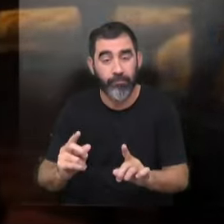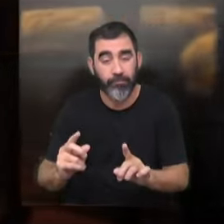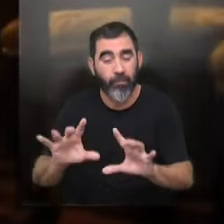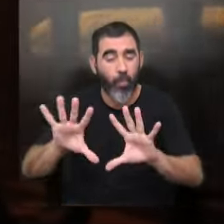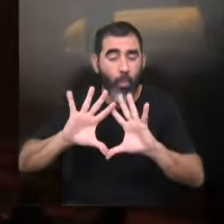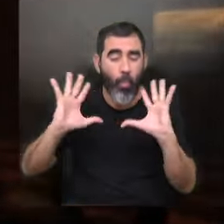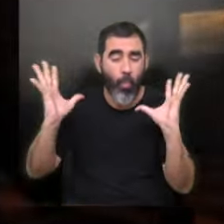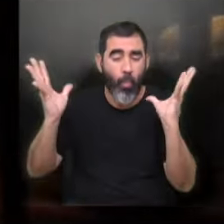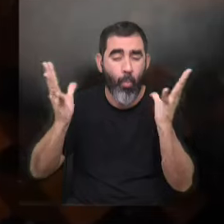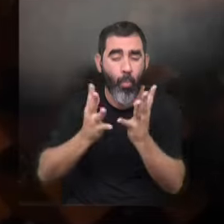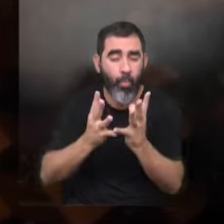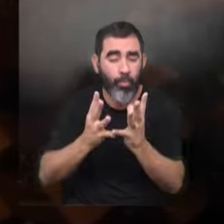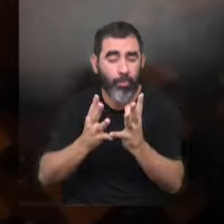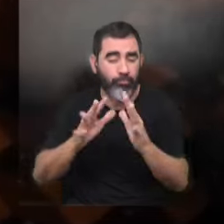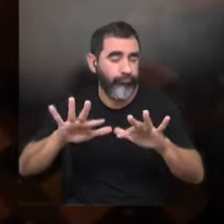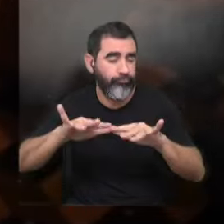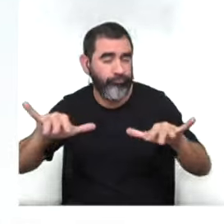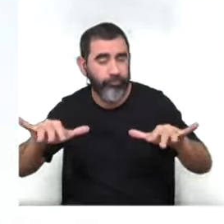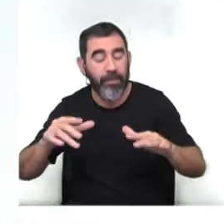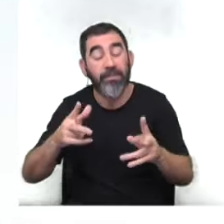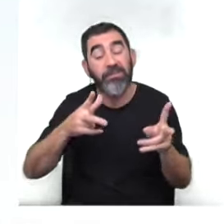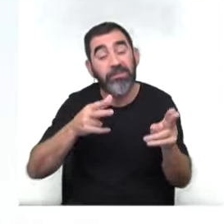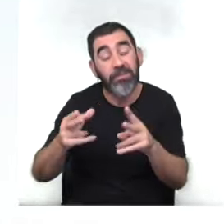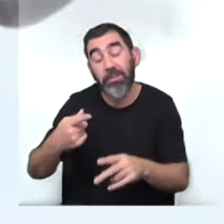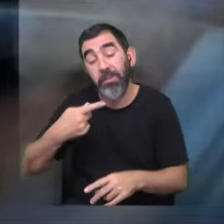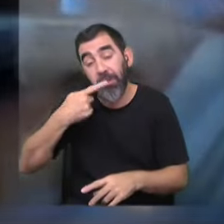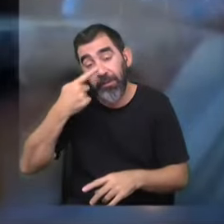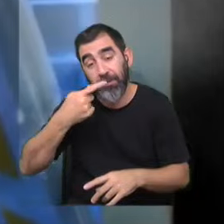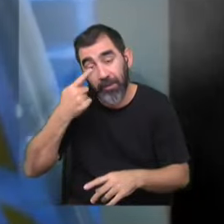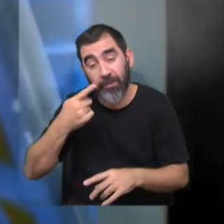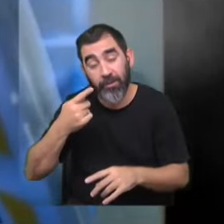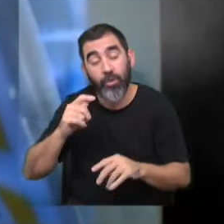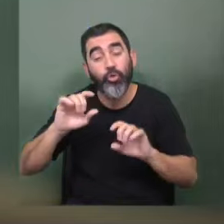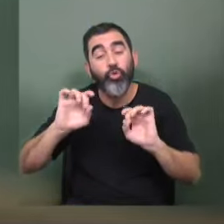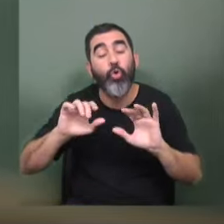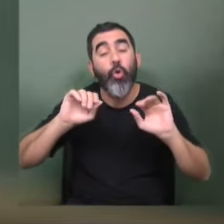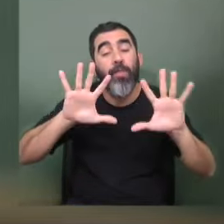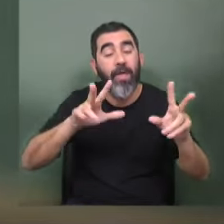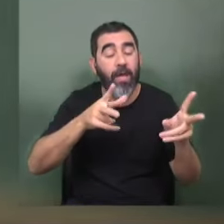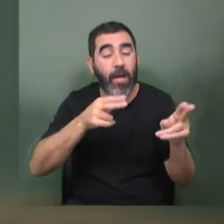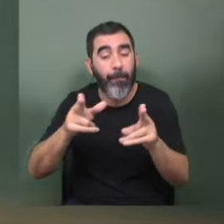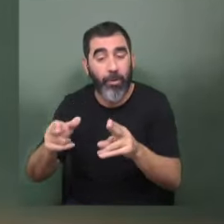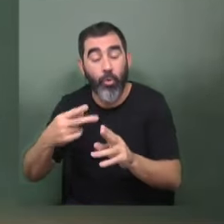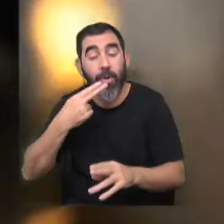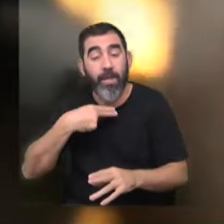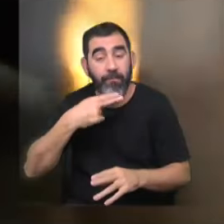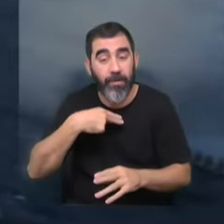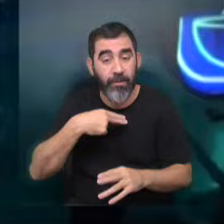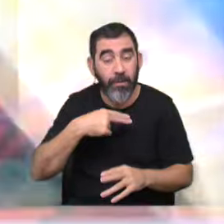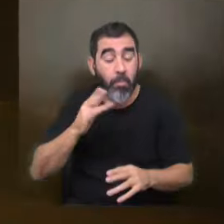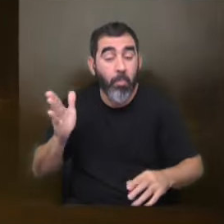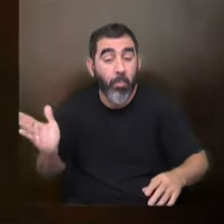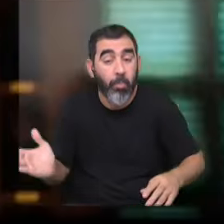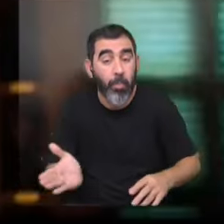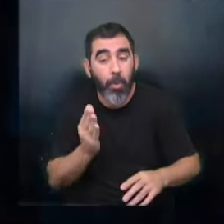mundo cyberpunk, por así decirlo. Es una serie interesante, tiene solo 10 capítulos, está en Netflix y es una de esas